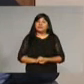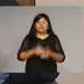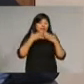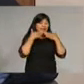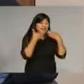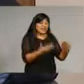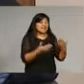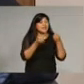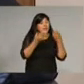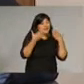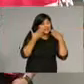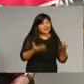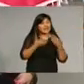gracias gracias por venir